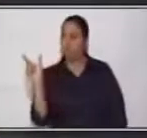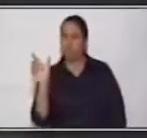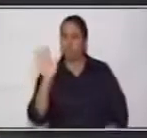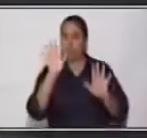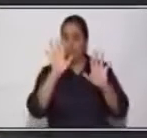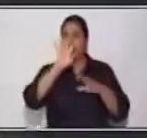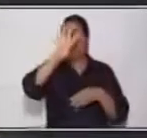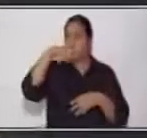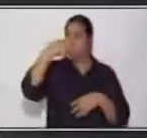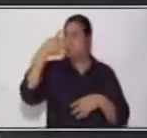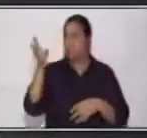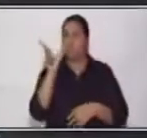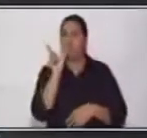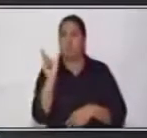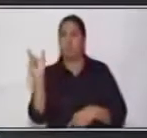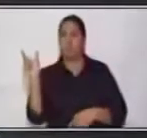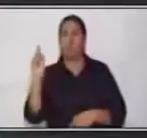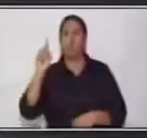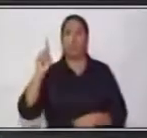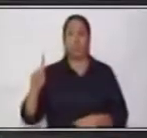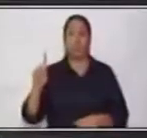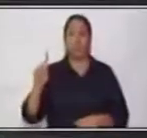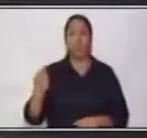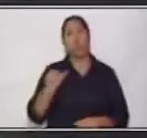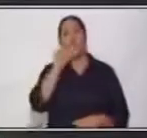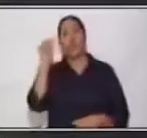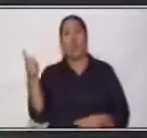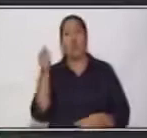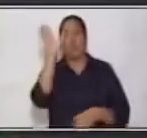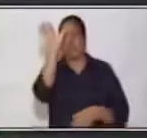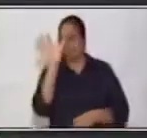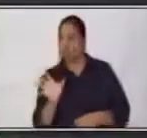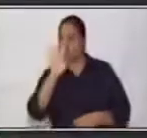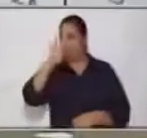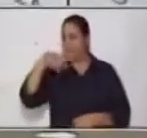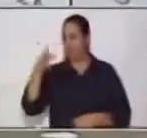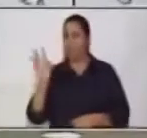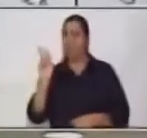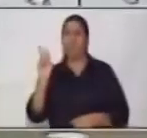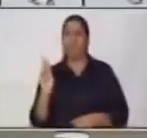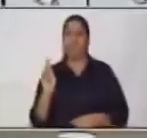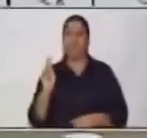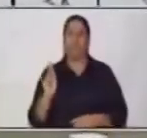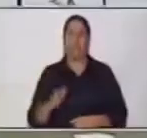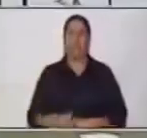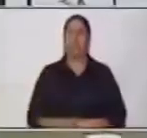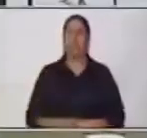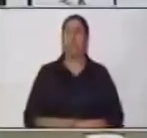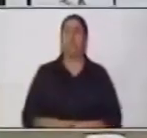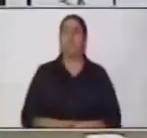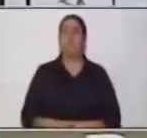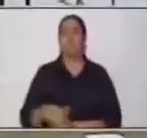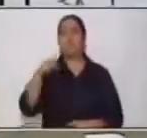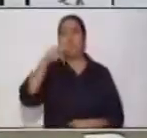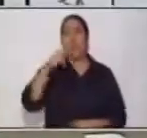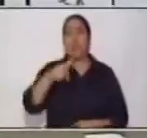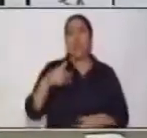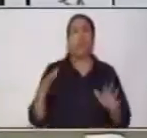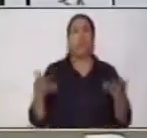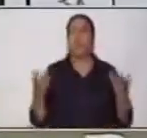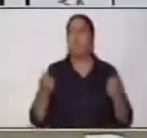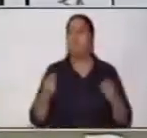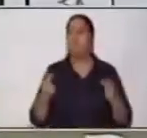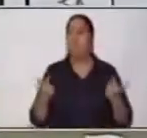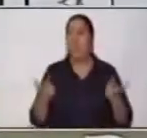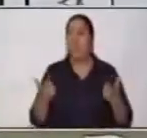tabla de la ecuación 1 y la tabla de la ecuación 2. Ahora nos corresponde a nosotros hacer la gráfica. La